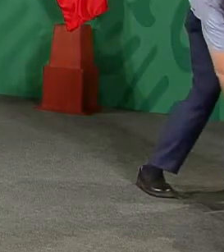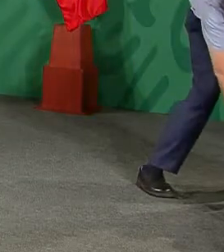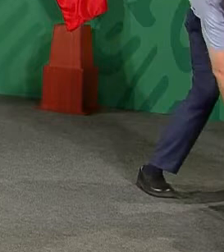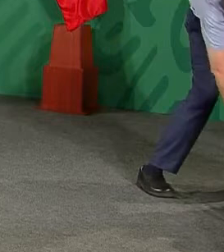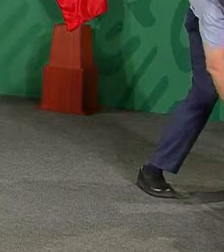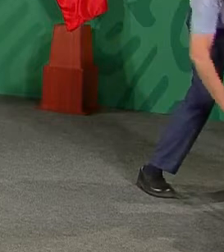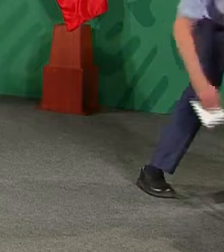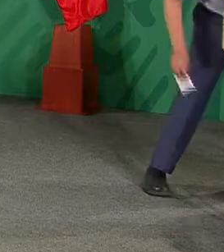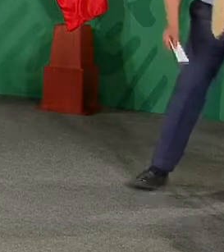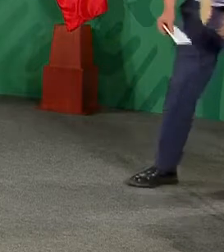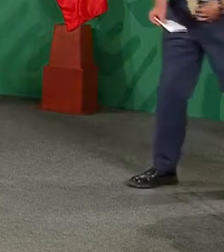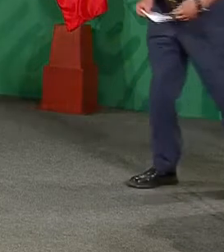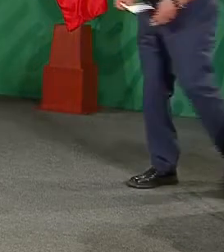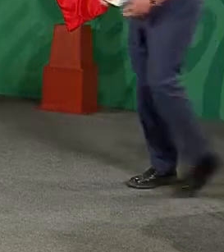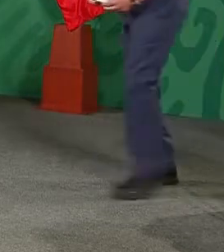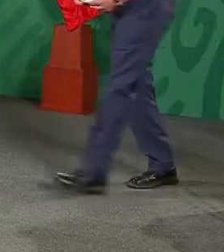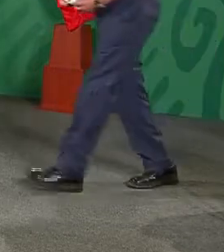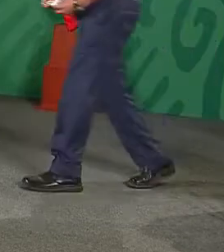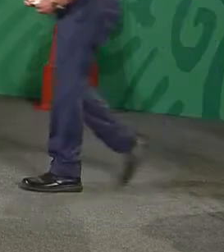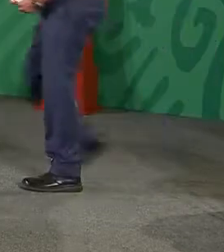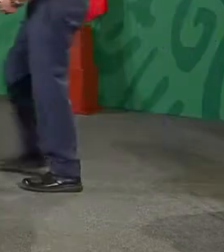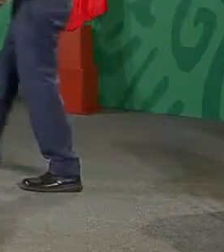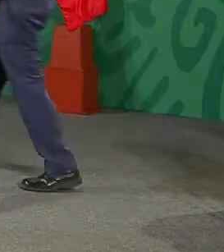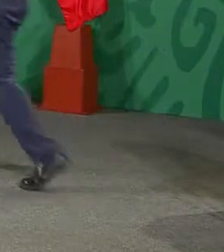seguir dando el ejemplo.